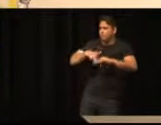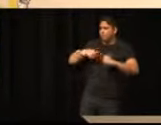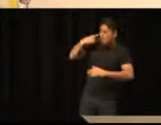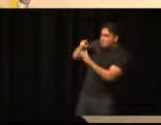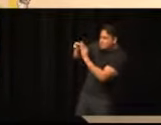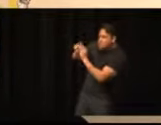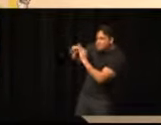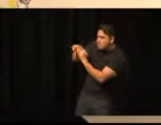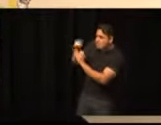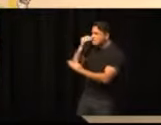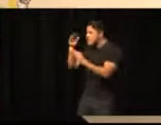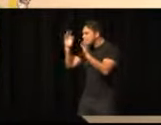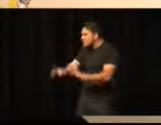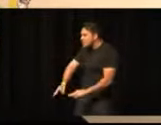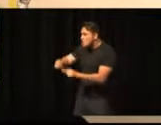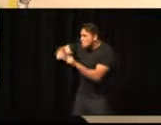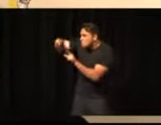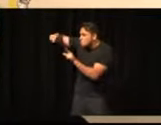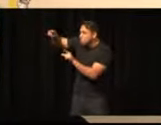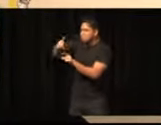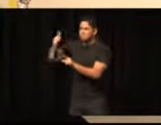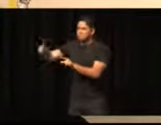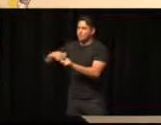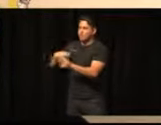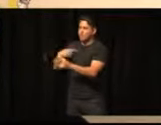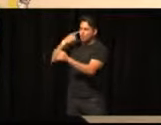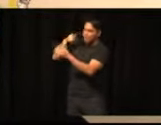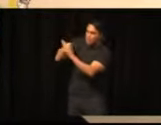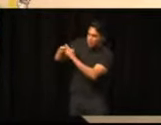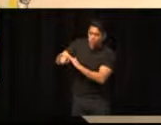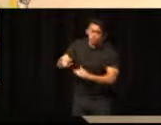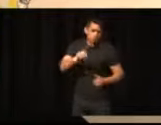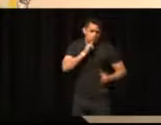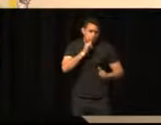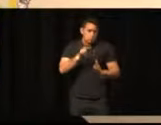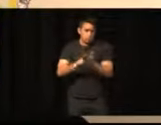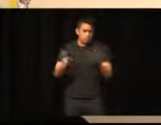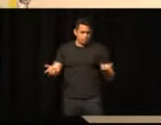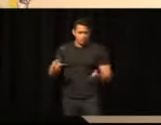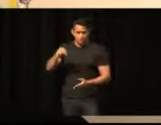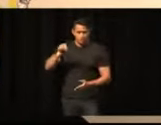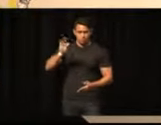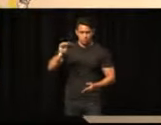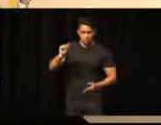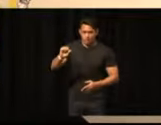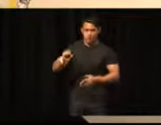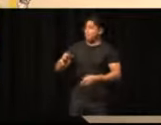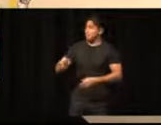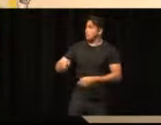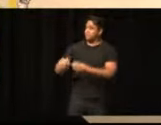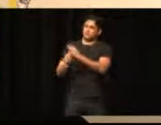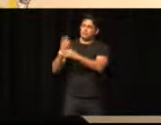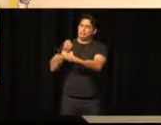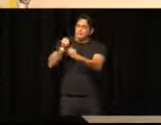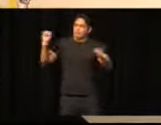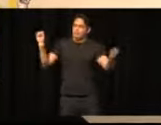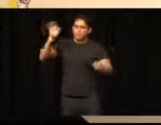Usted va a ver muchos beneficiarios si usted analiza el portafolio de muchas grandes fundaciones y